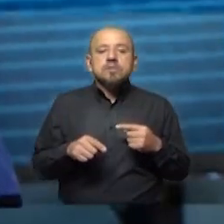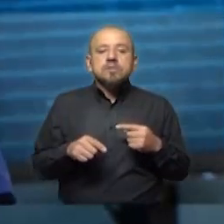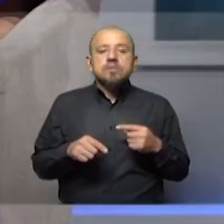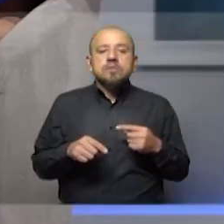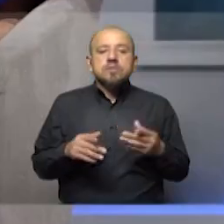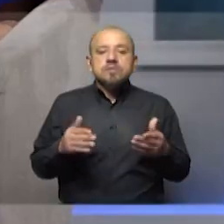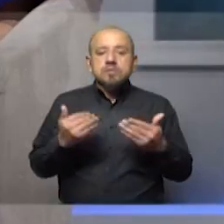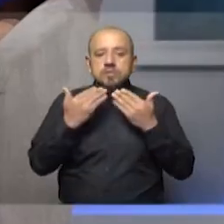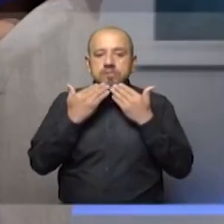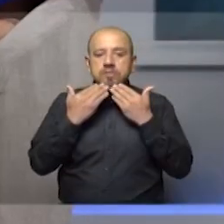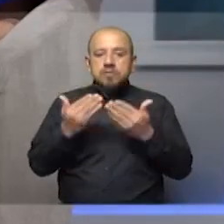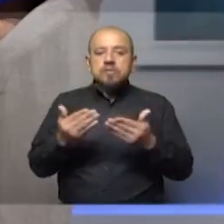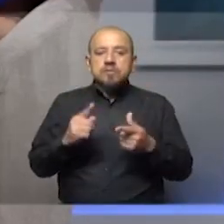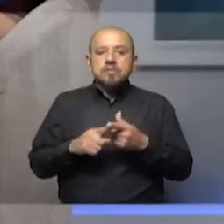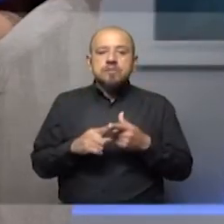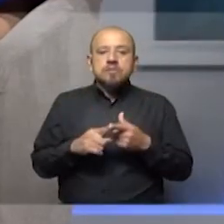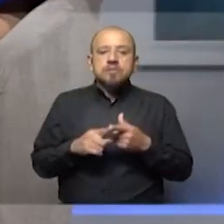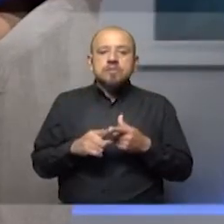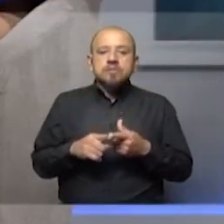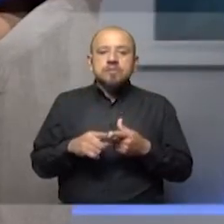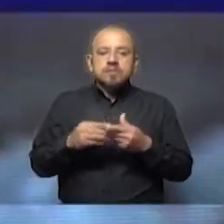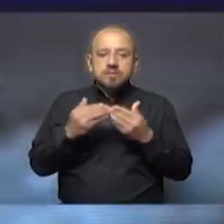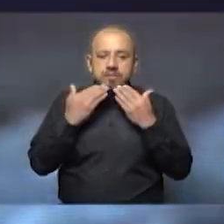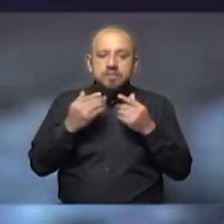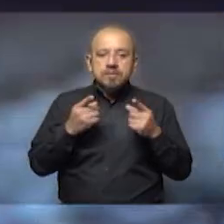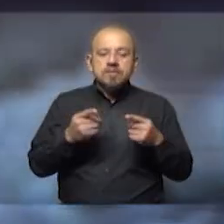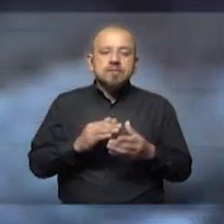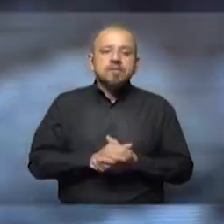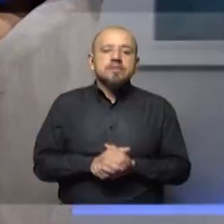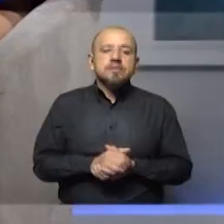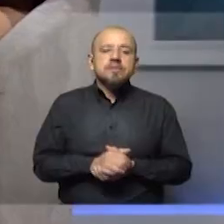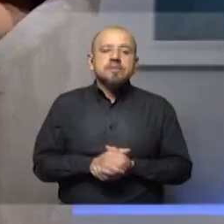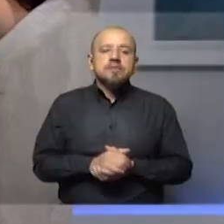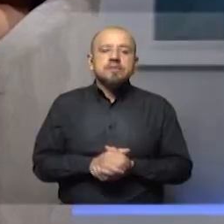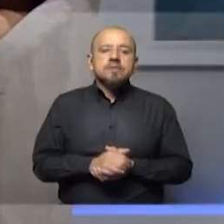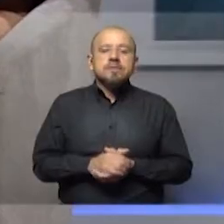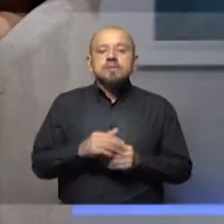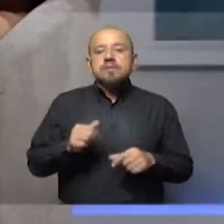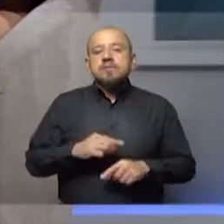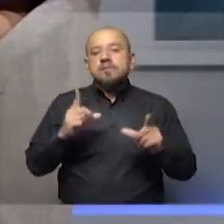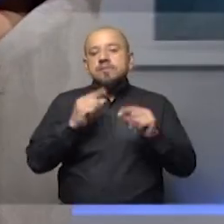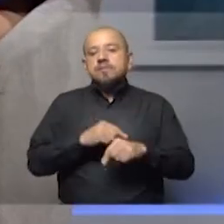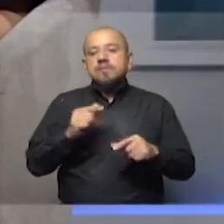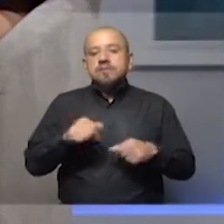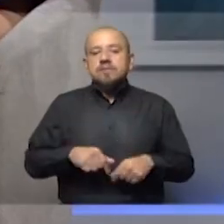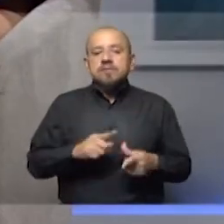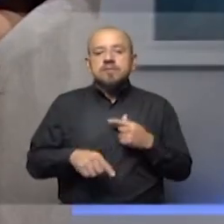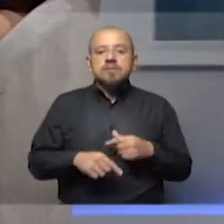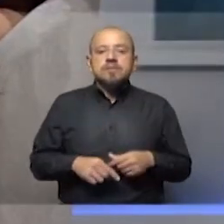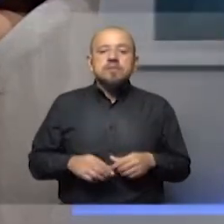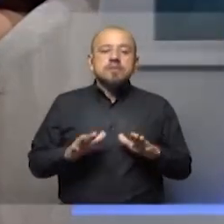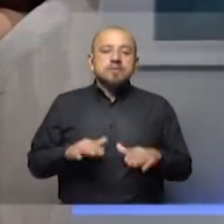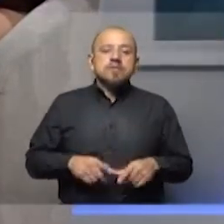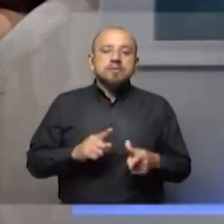Muchas gracias bueno gracias a ustedes bien llegamos al final de esta semana en la letra chica